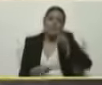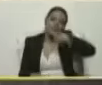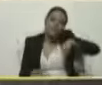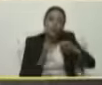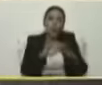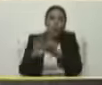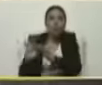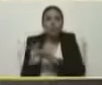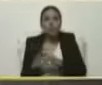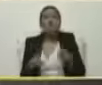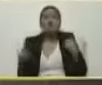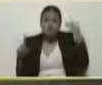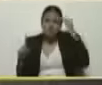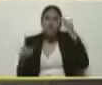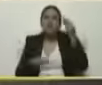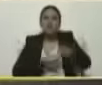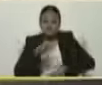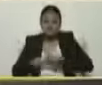Lo sé hacer.